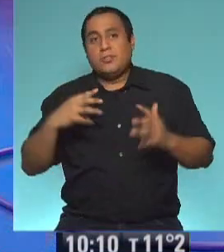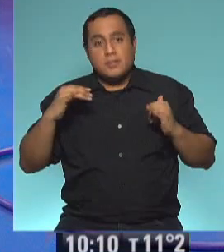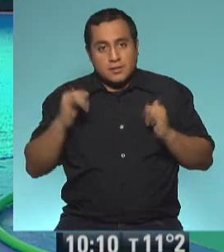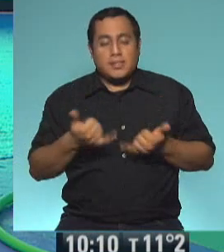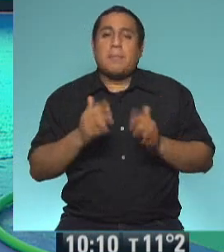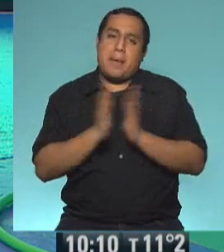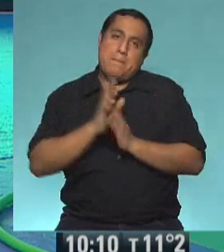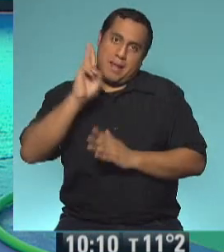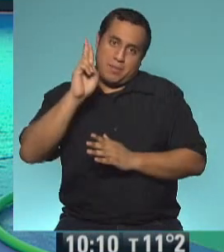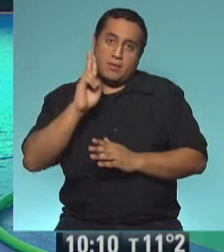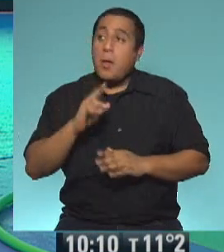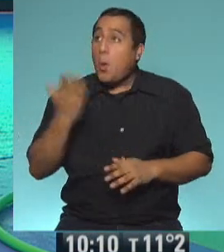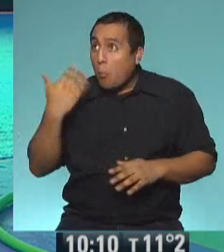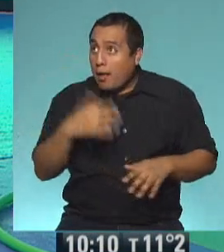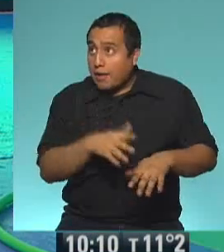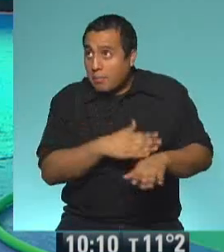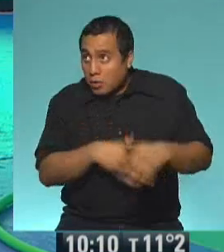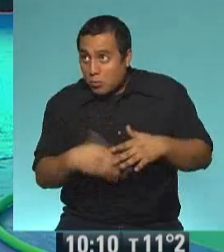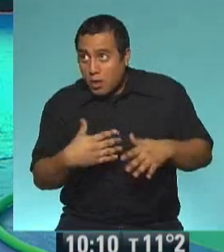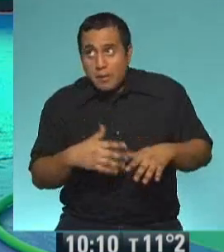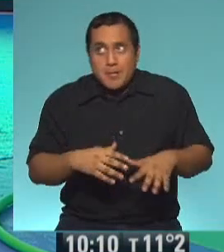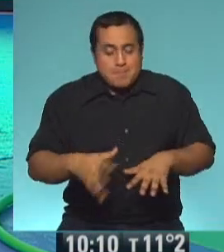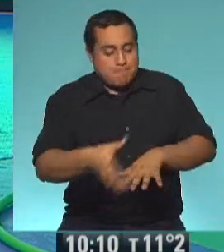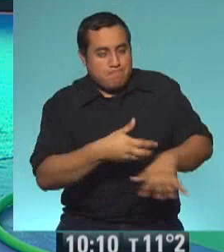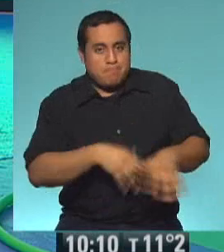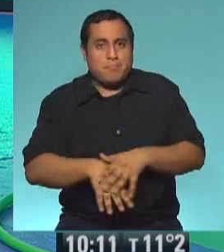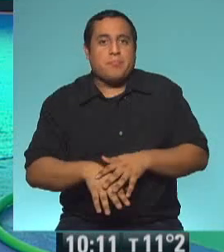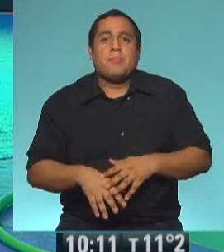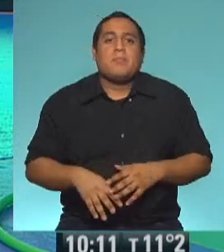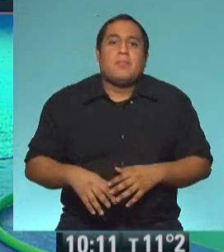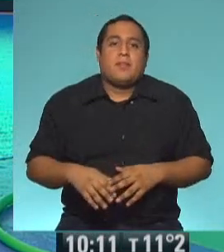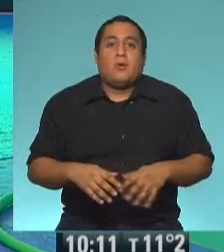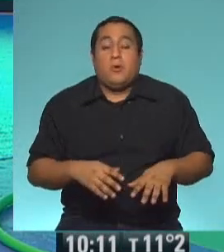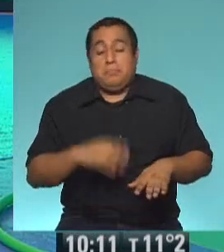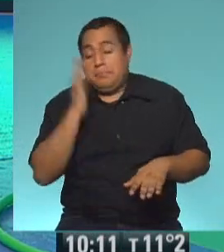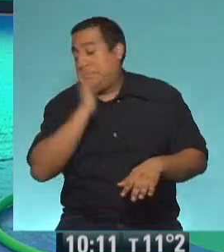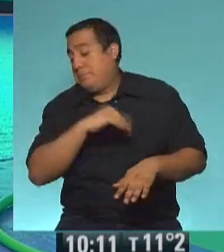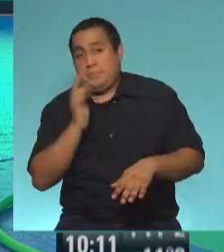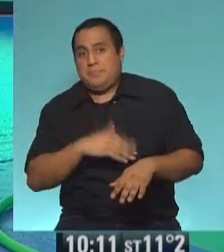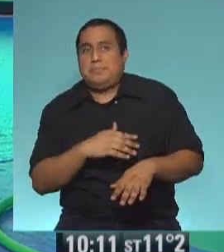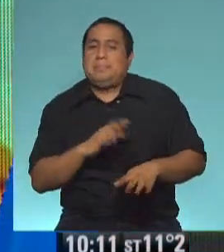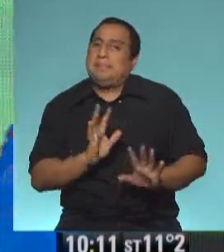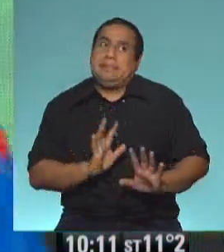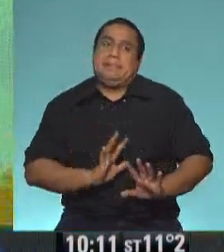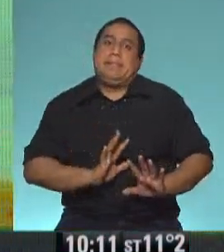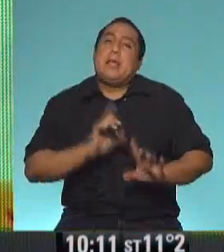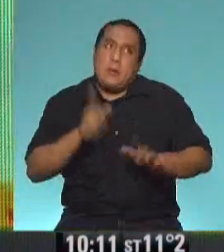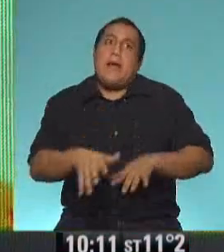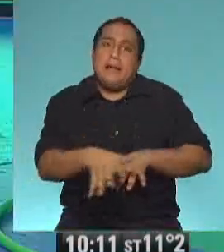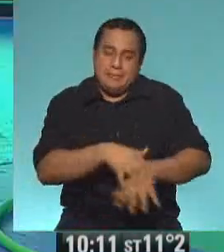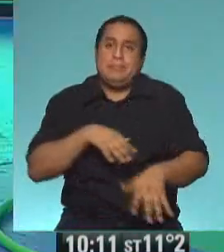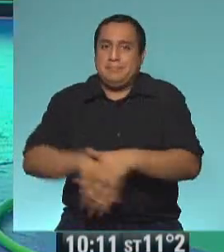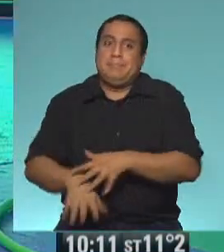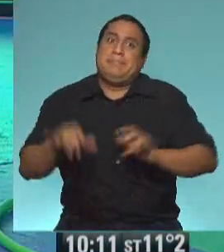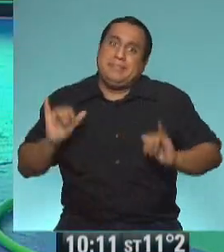siempre con permiso, ¿eh? Claro. Pidan permiso. Siempre permiso. ¿Eh? Y si abro la pata, póngaselo igual. Agarra claro el zapato de papá.